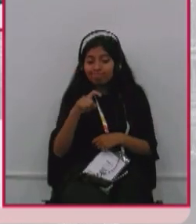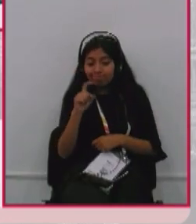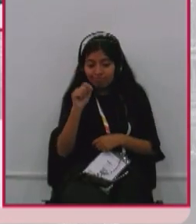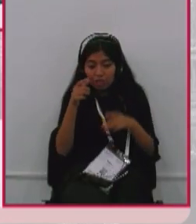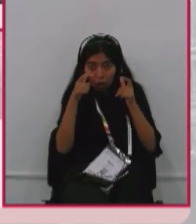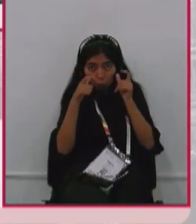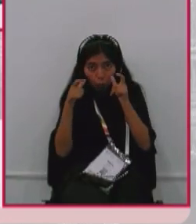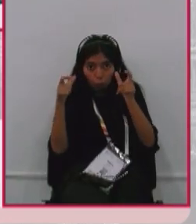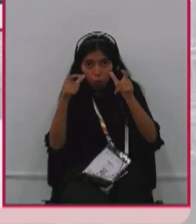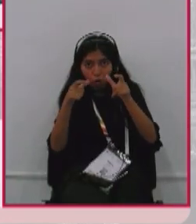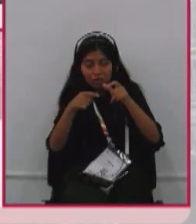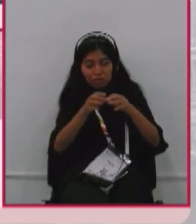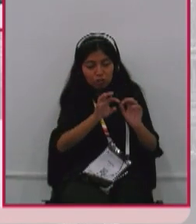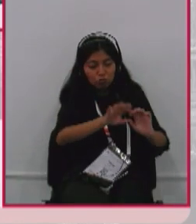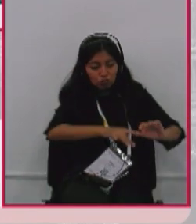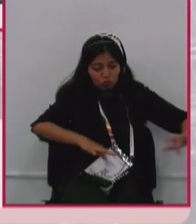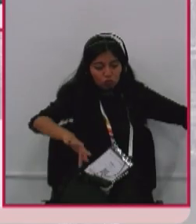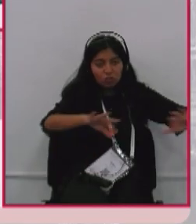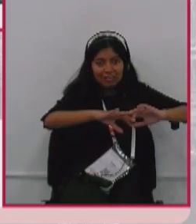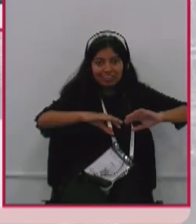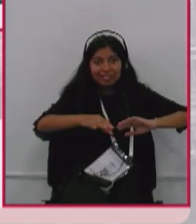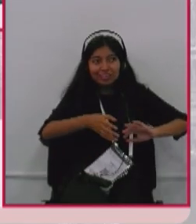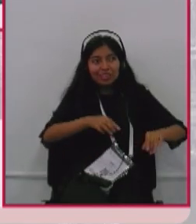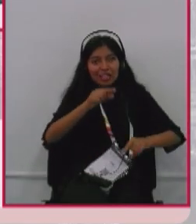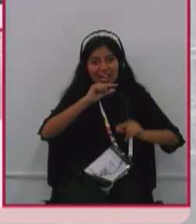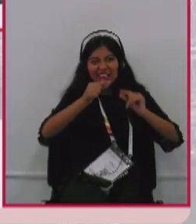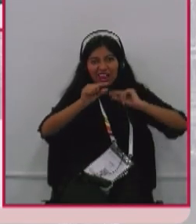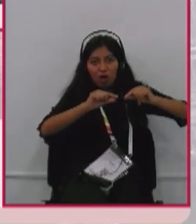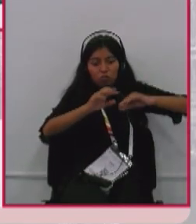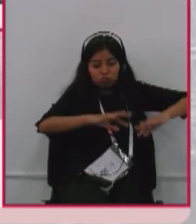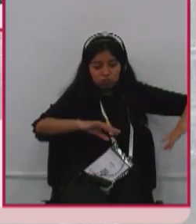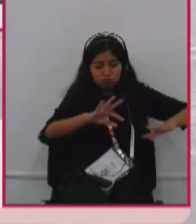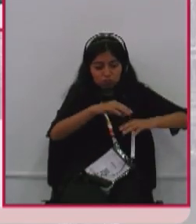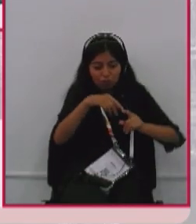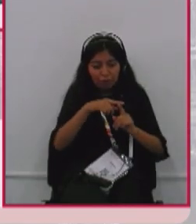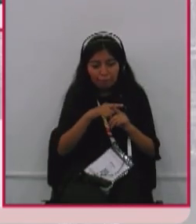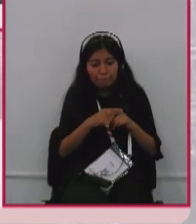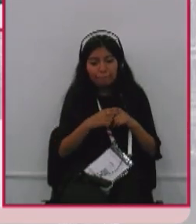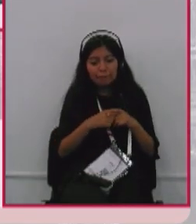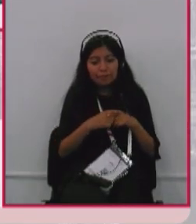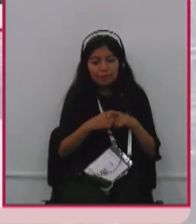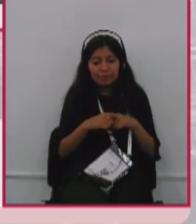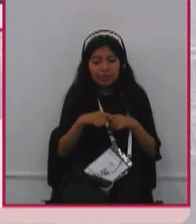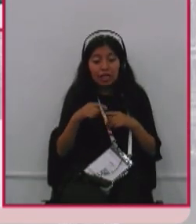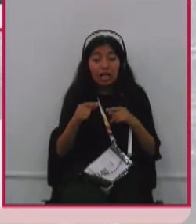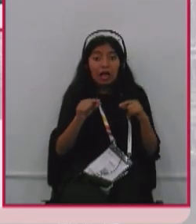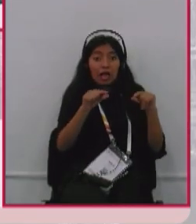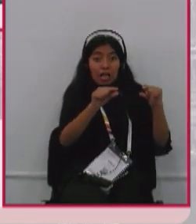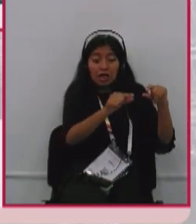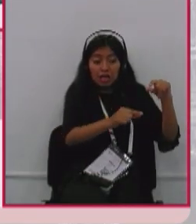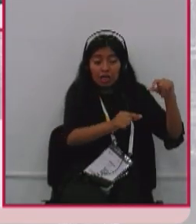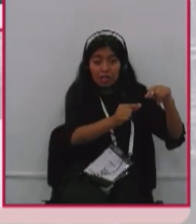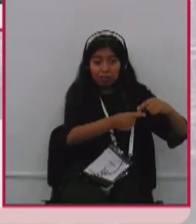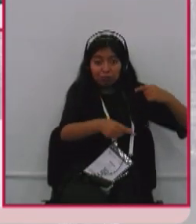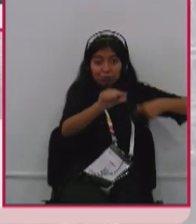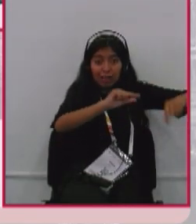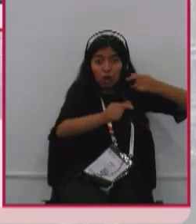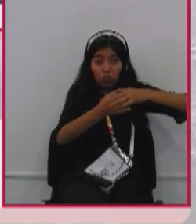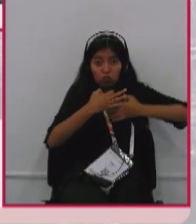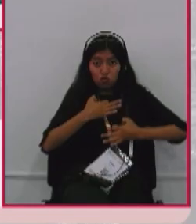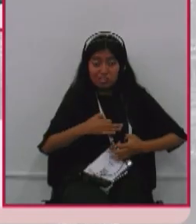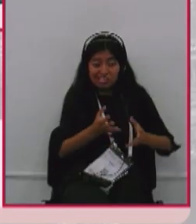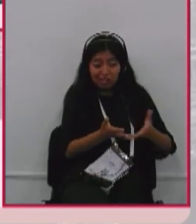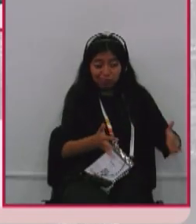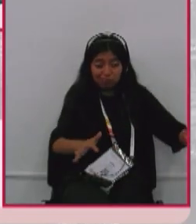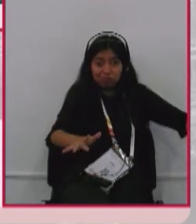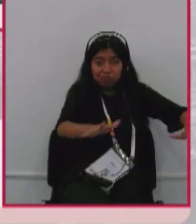controles geotécnicos, ¿no? La medición de geofísica avanzada nos ha ayudado para establecer algunos límites y